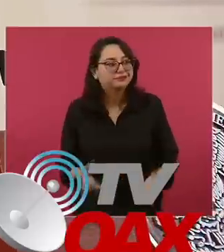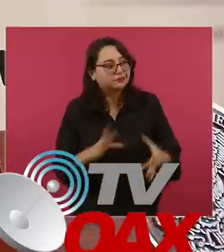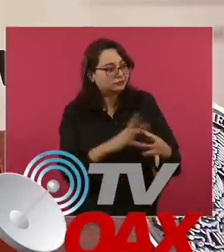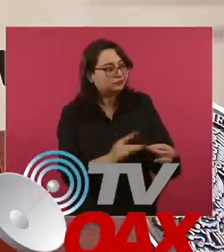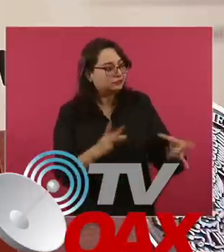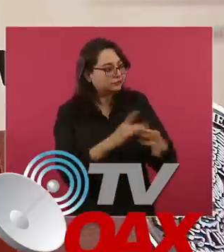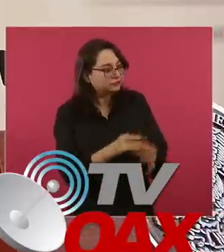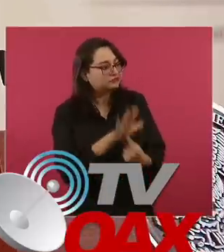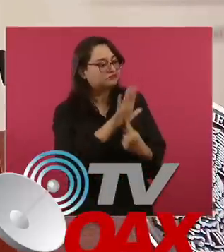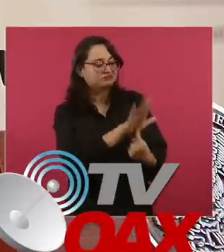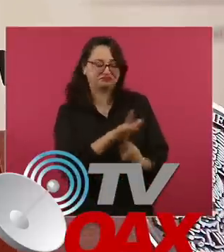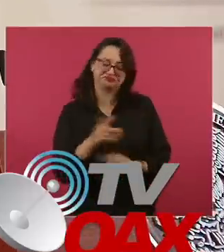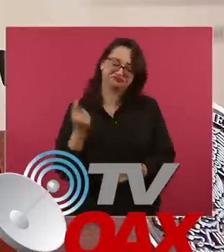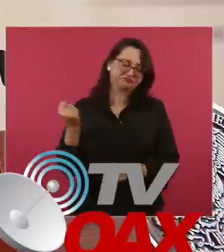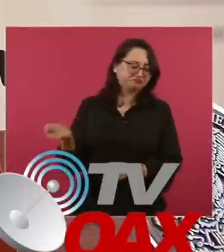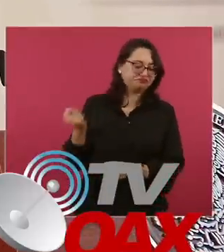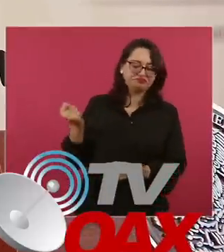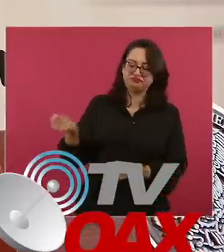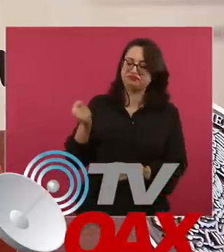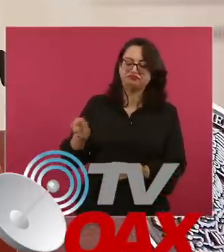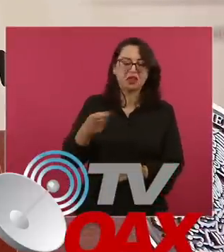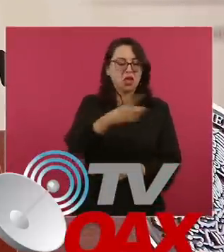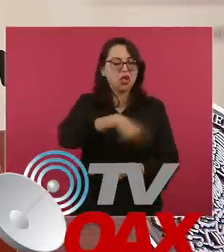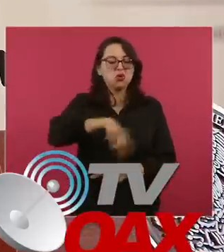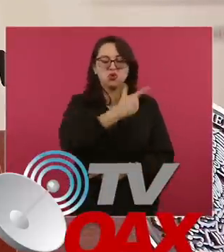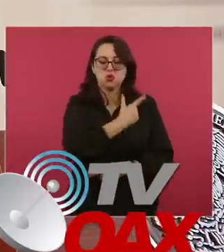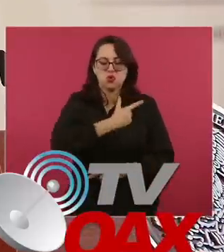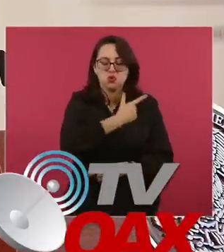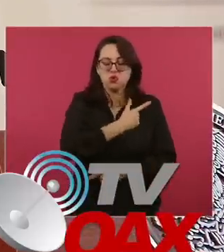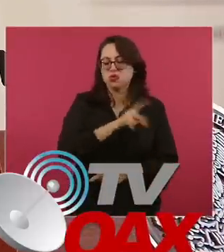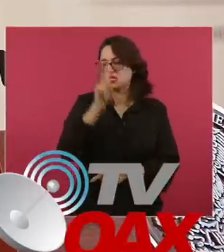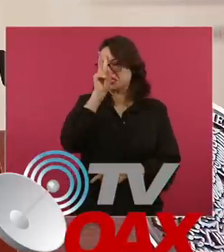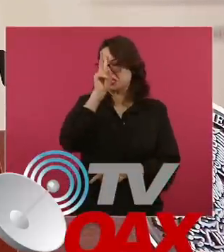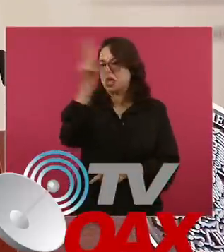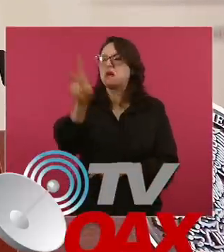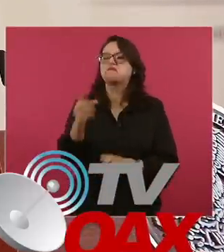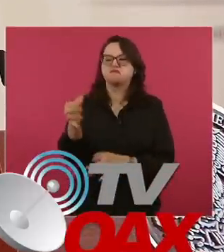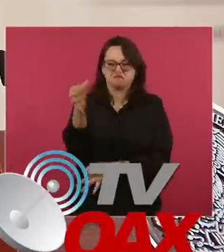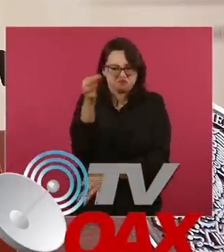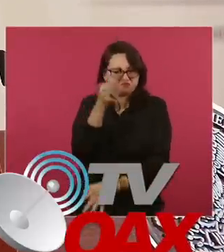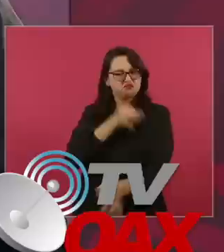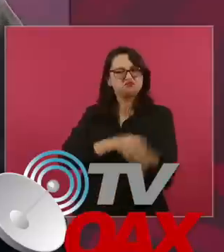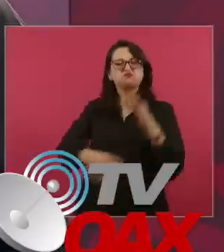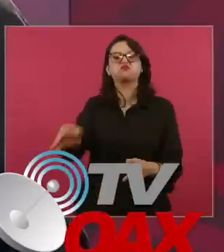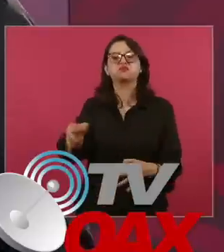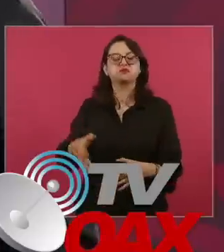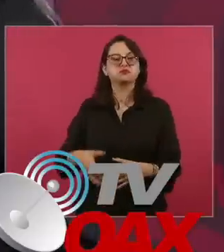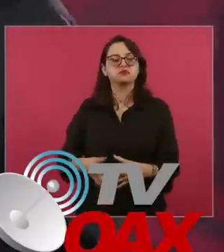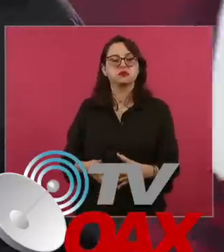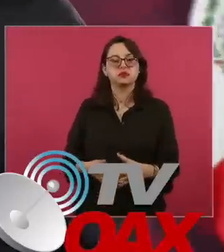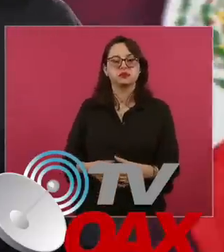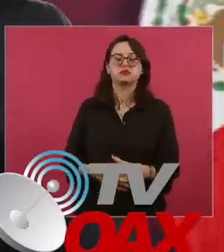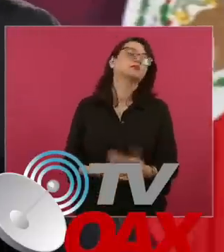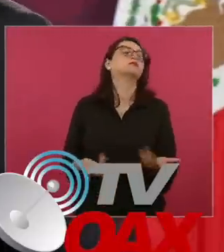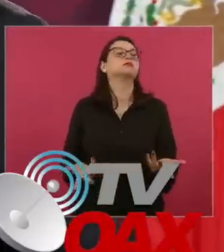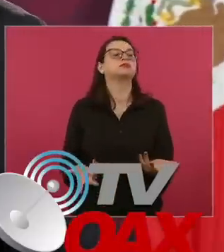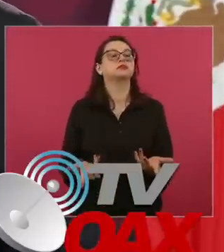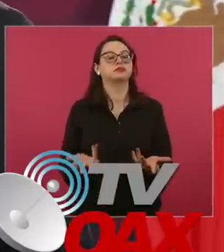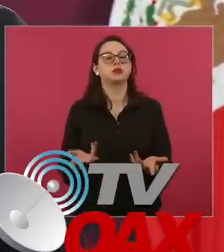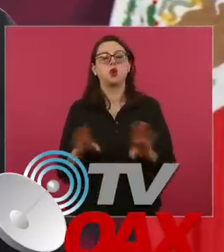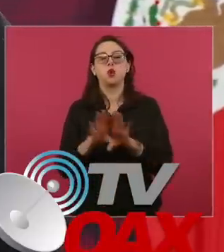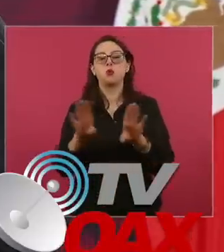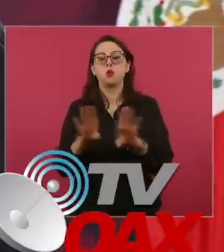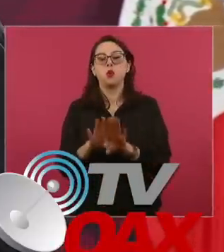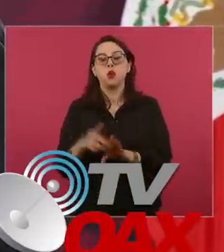Diente por diente, ojo por ojo, para que nos quedemos tuertos y chimuelos todos.